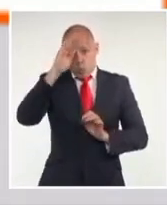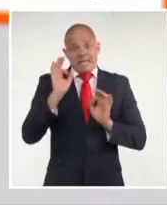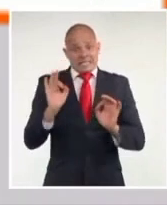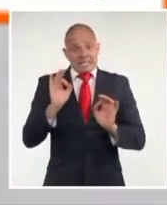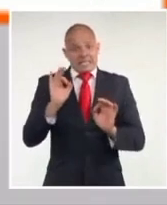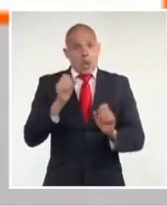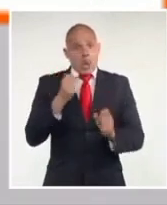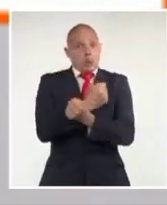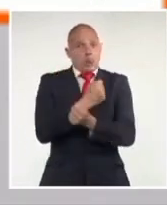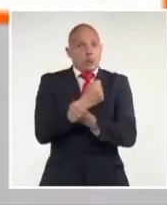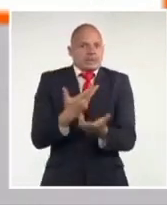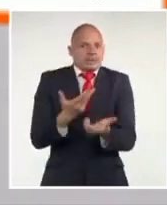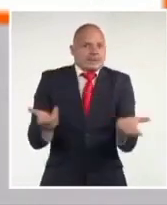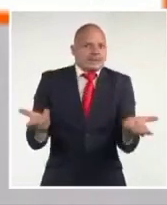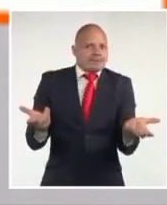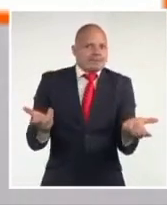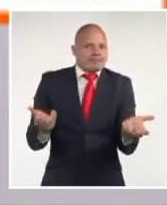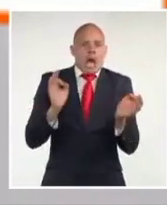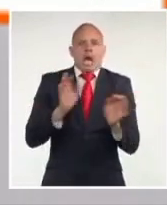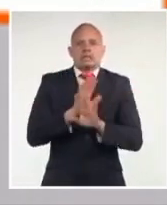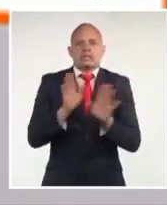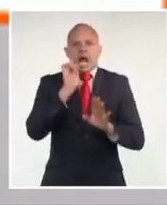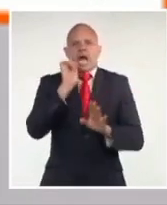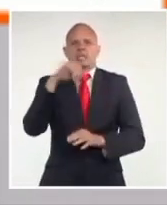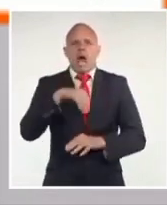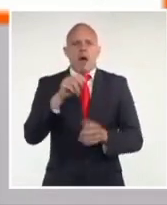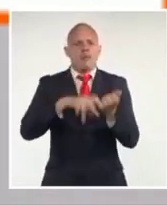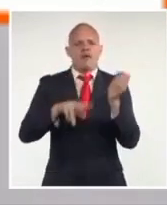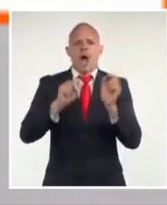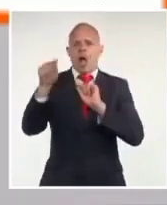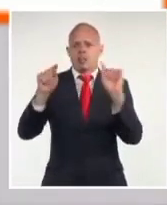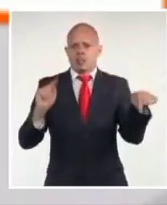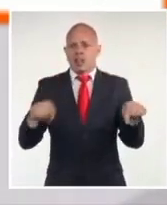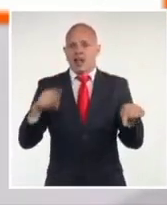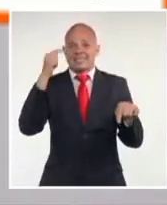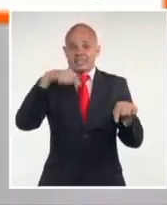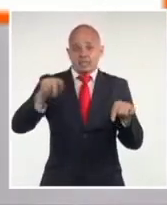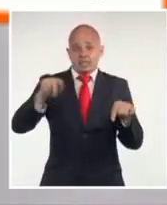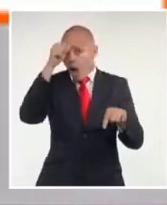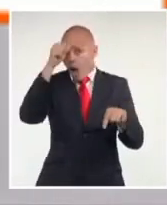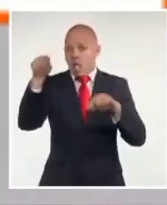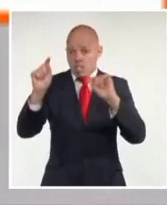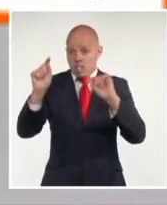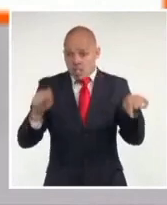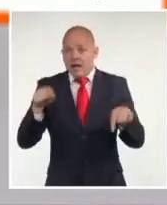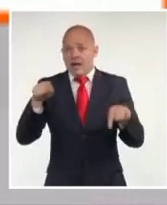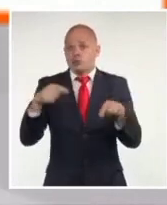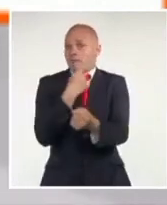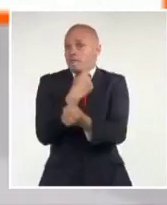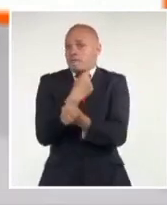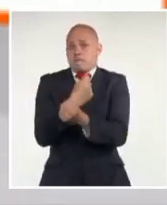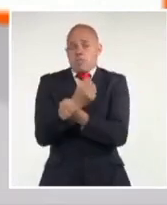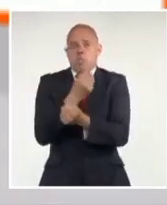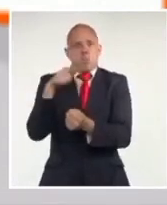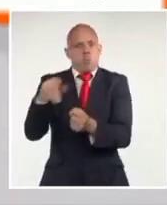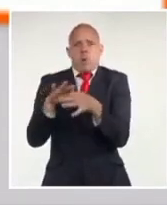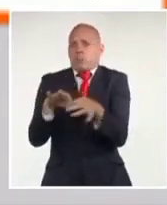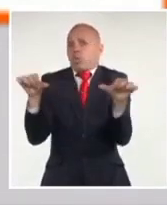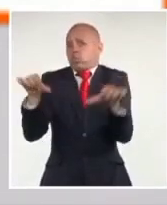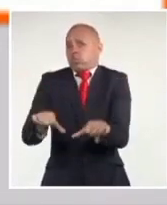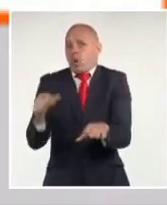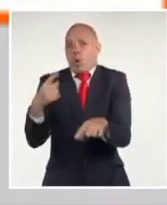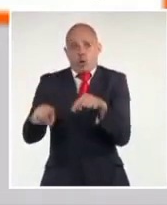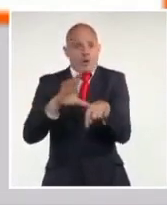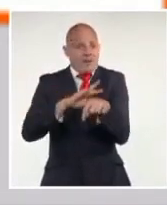ya está, y uno lo ve, incluyendo casos graves y críticos. Yo quería cerrar con esto,